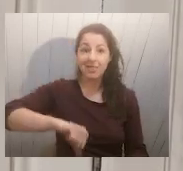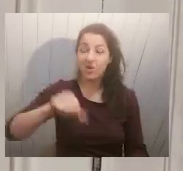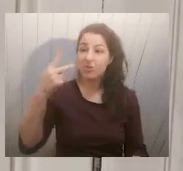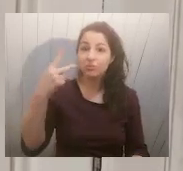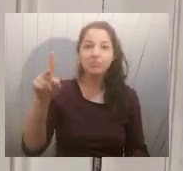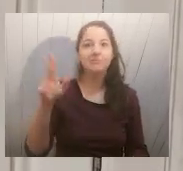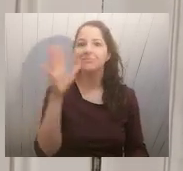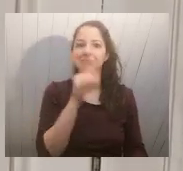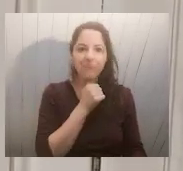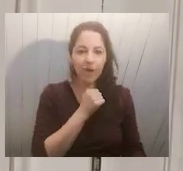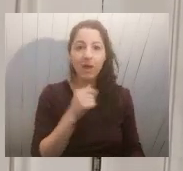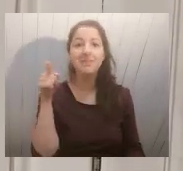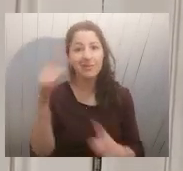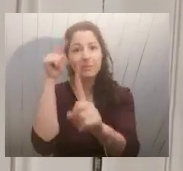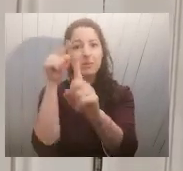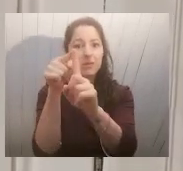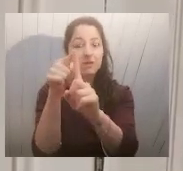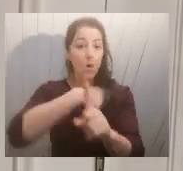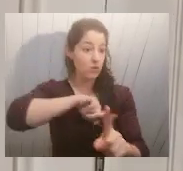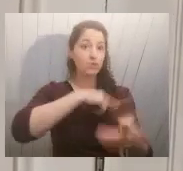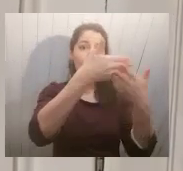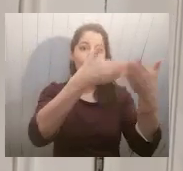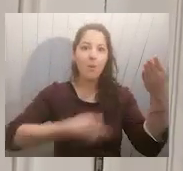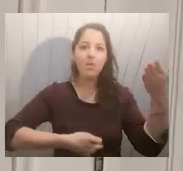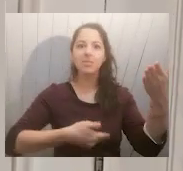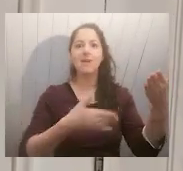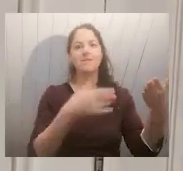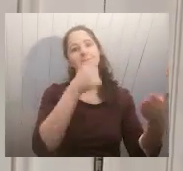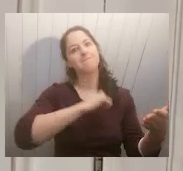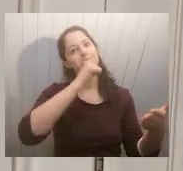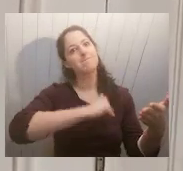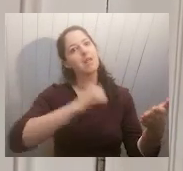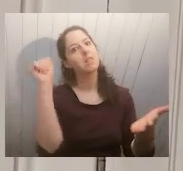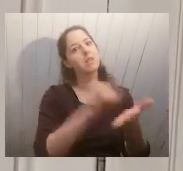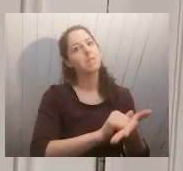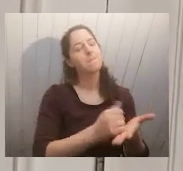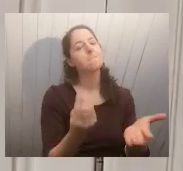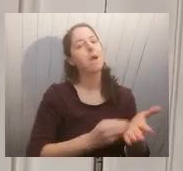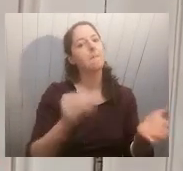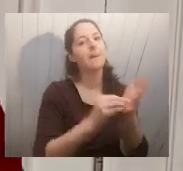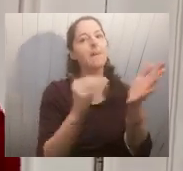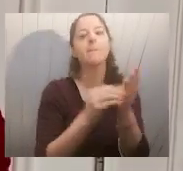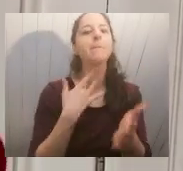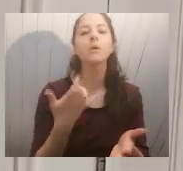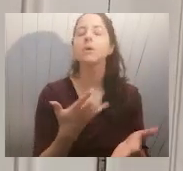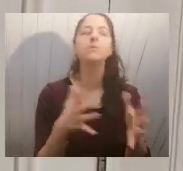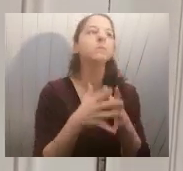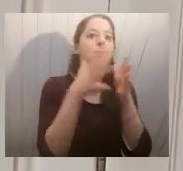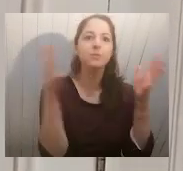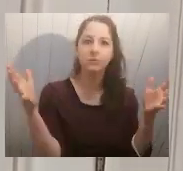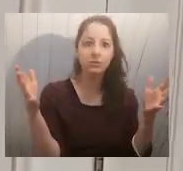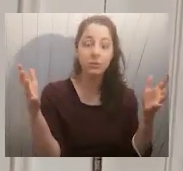vidas. Nuestra cuenta no alcanza a decir todo lo que tenemos que denunciar porque es